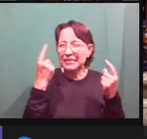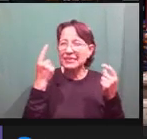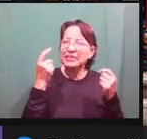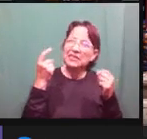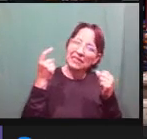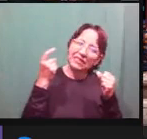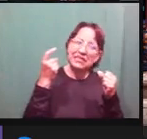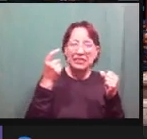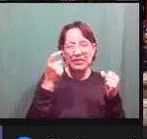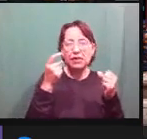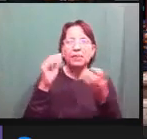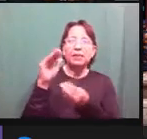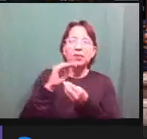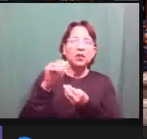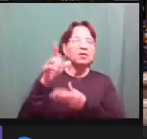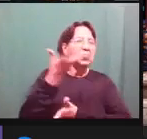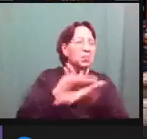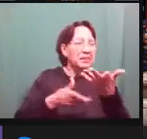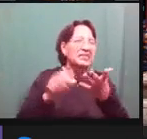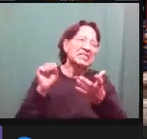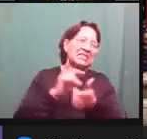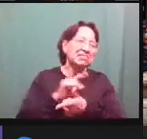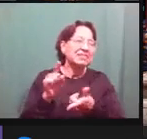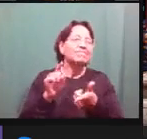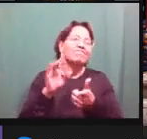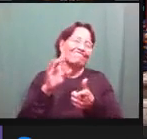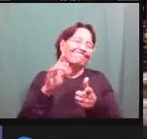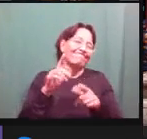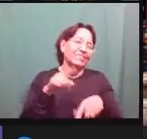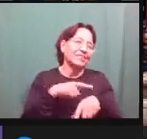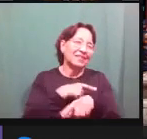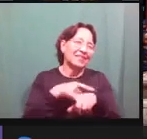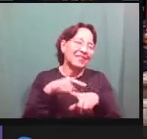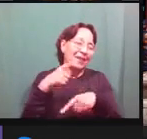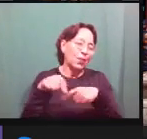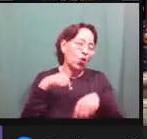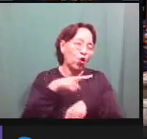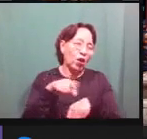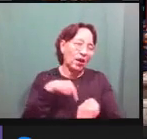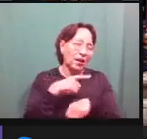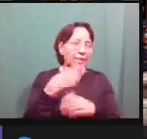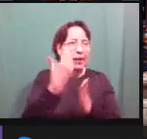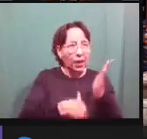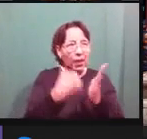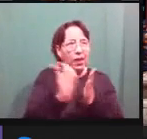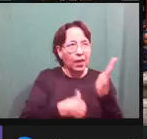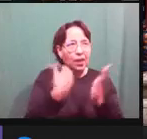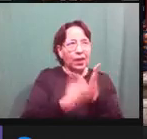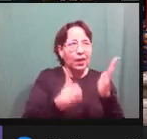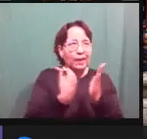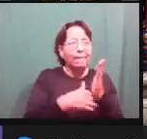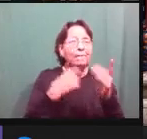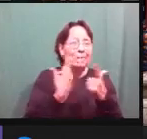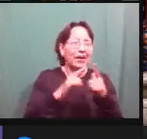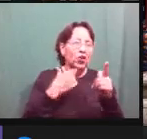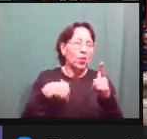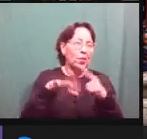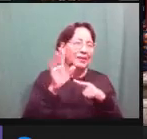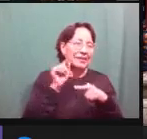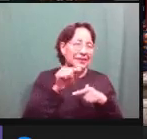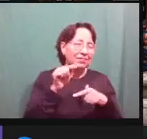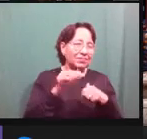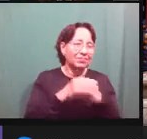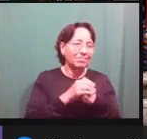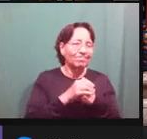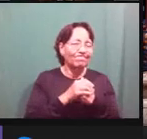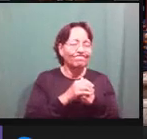como patrimonio, que a lo largo de esa tramitología pues lo hace un poco pesado y que siento que tiene que ver como con, sí, esta primera etapa de